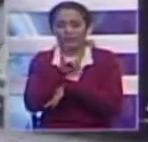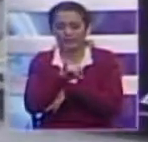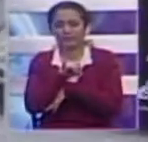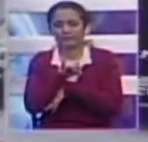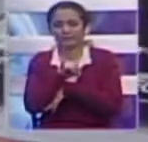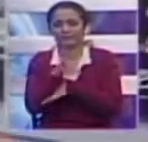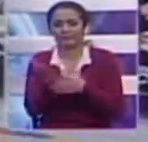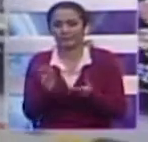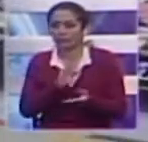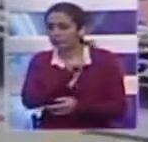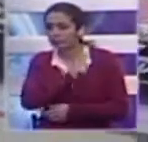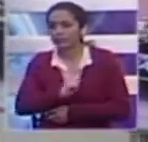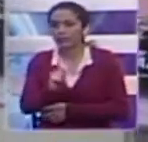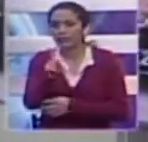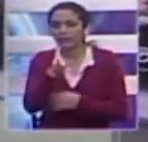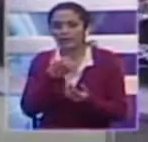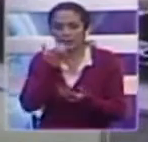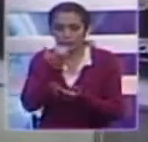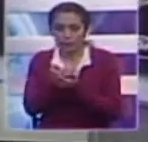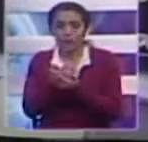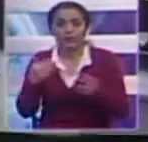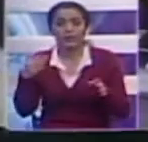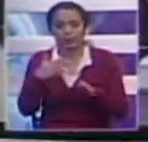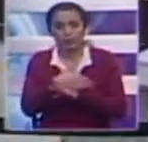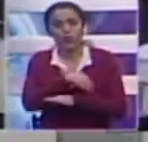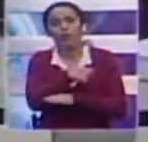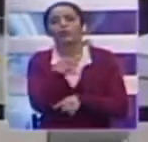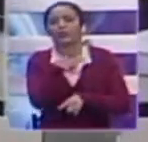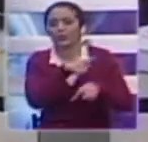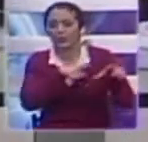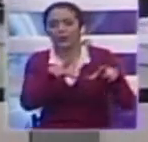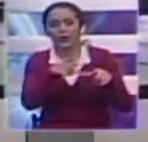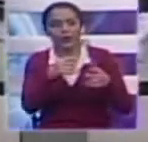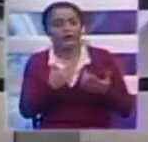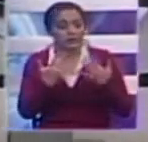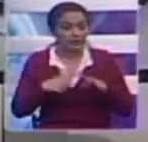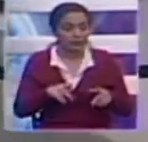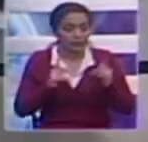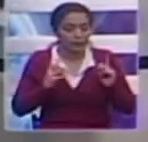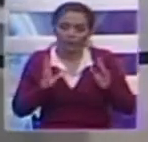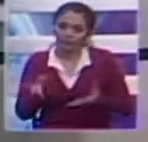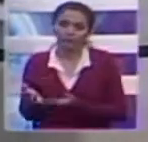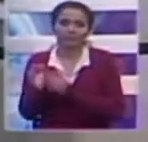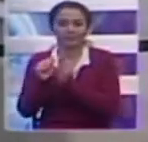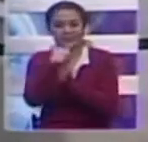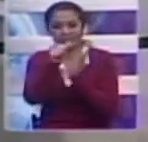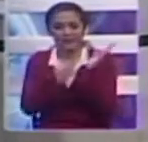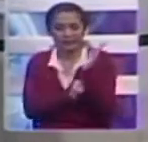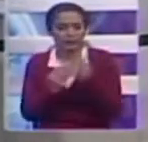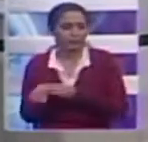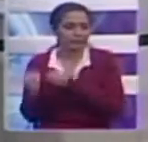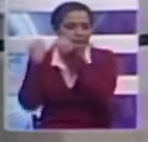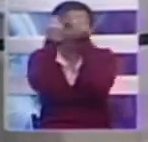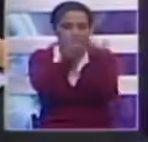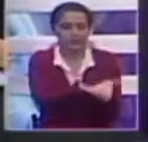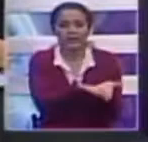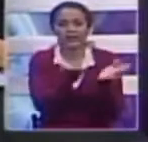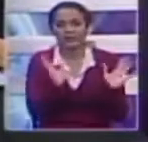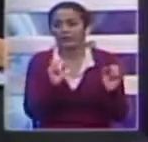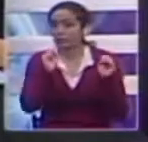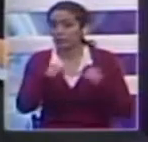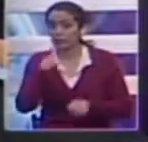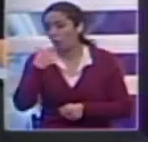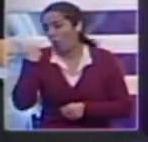nivel nacional. Entonces, muy pronto pues ya estará a la venta en estos lugares para que cualquier persona pues pueda acercarse